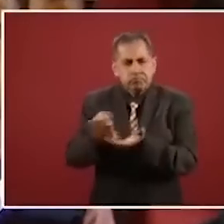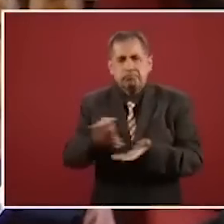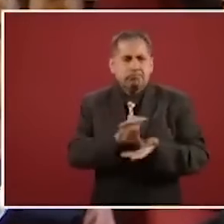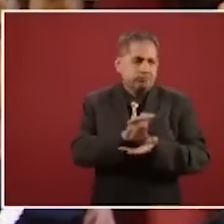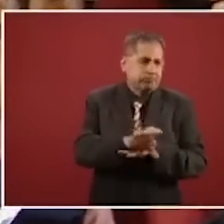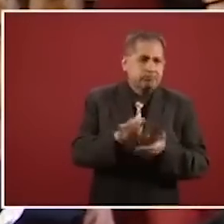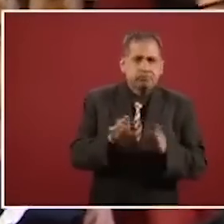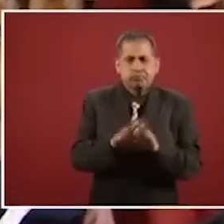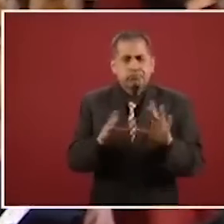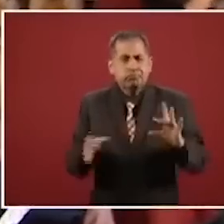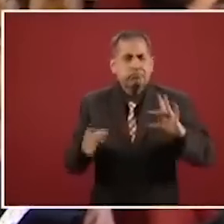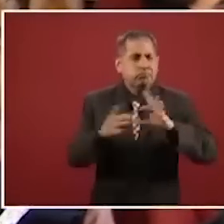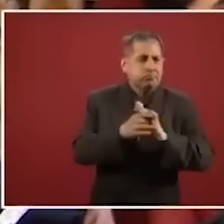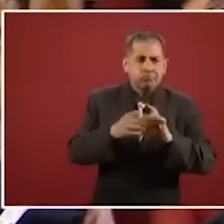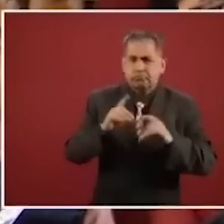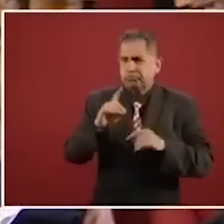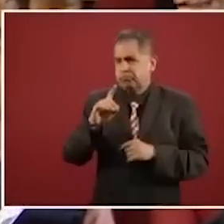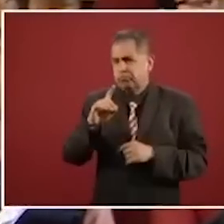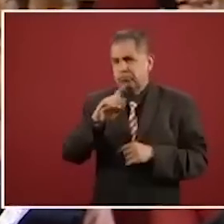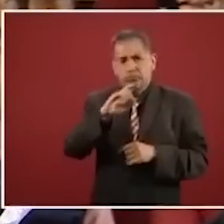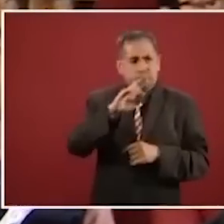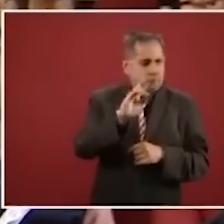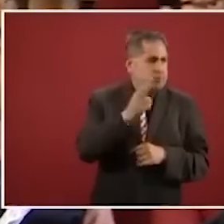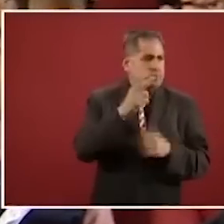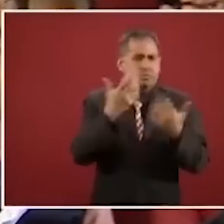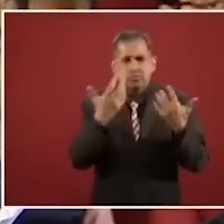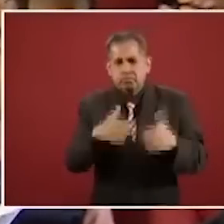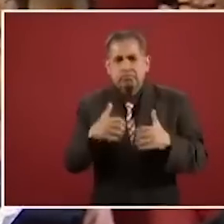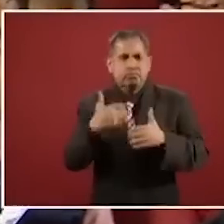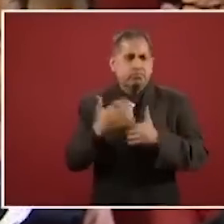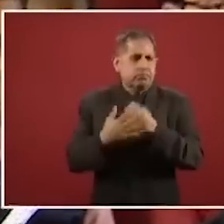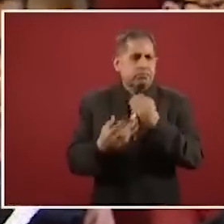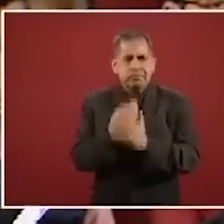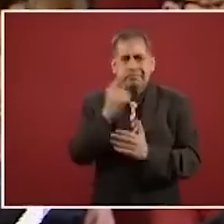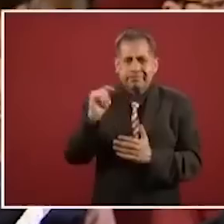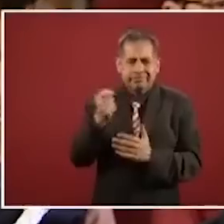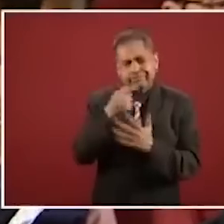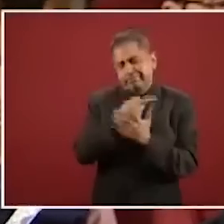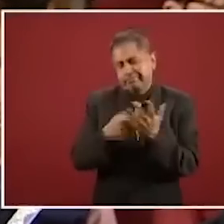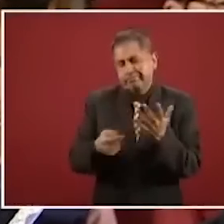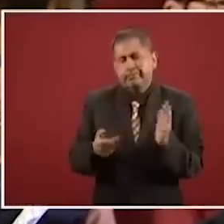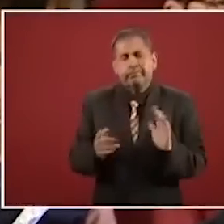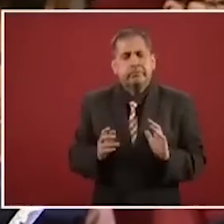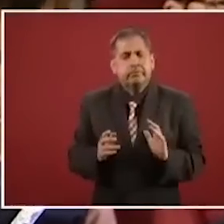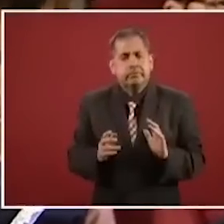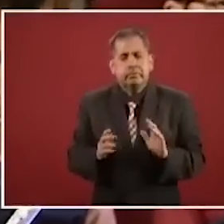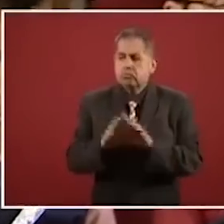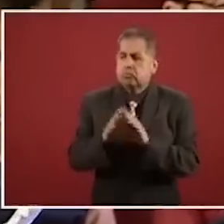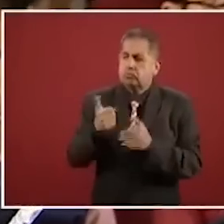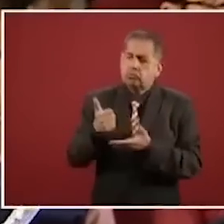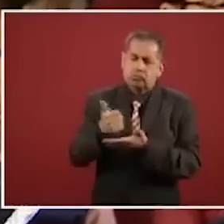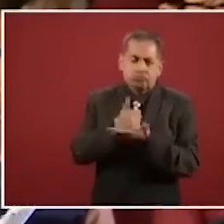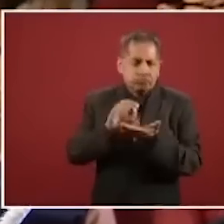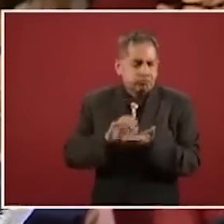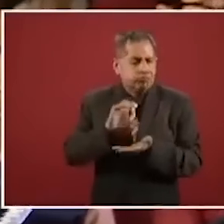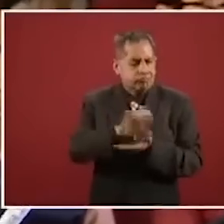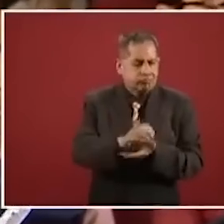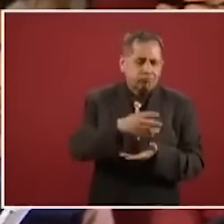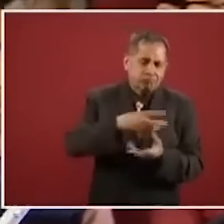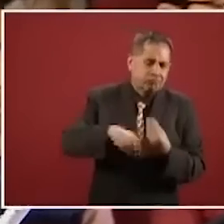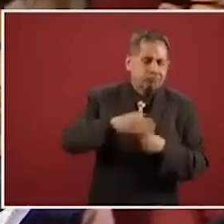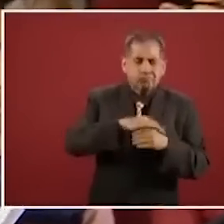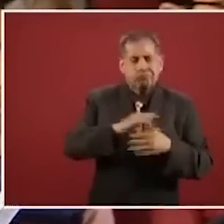de vínculo universidad-empresa para desarrollo de tecnologías y de capital semilla y otros